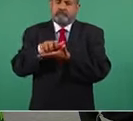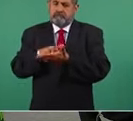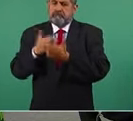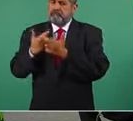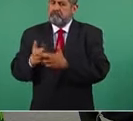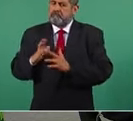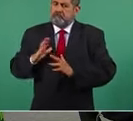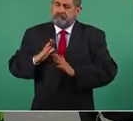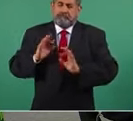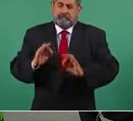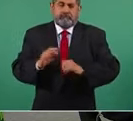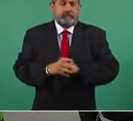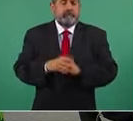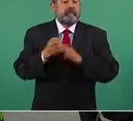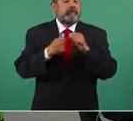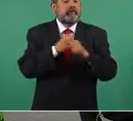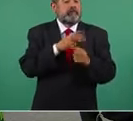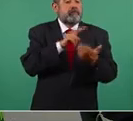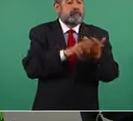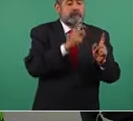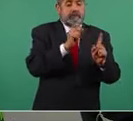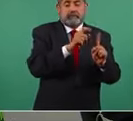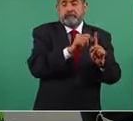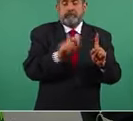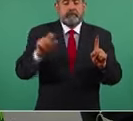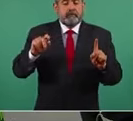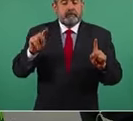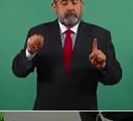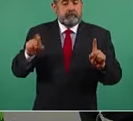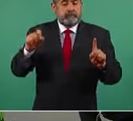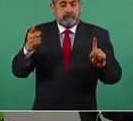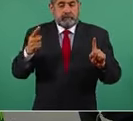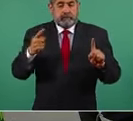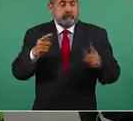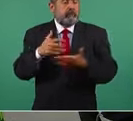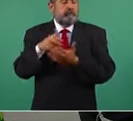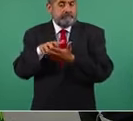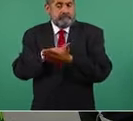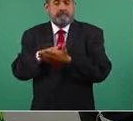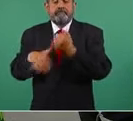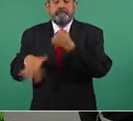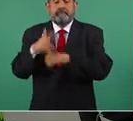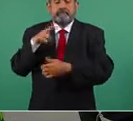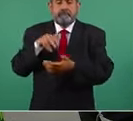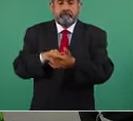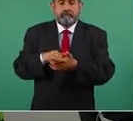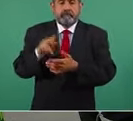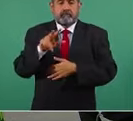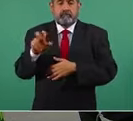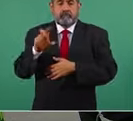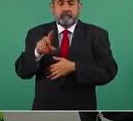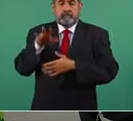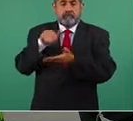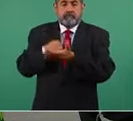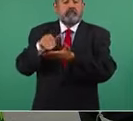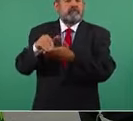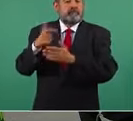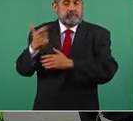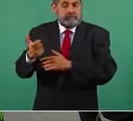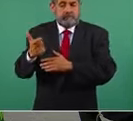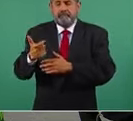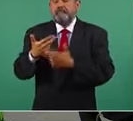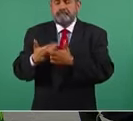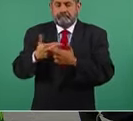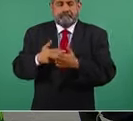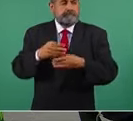Y de 2020 al 2021 se evitó la pérdida de 15.834 millones de pesos con